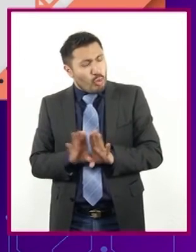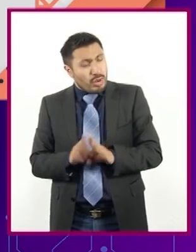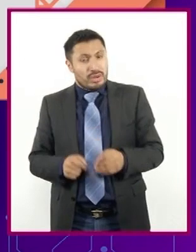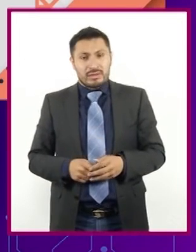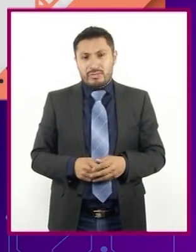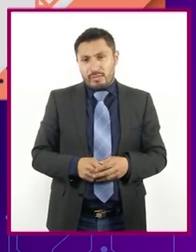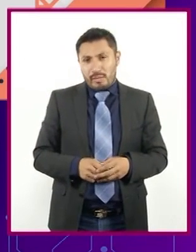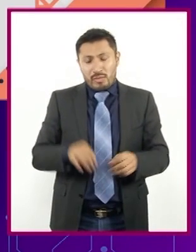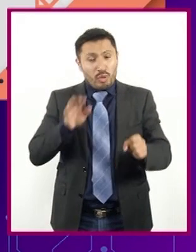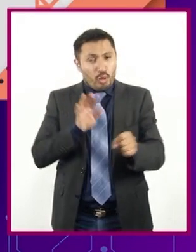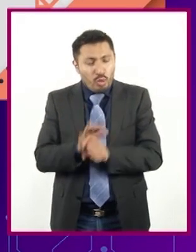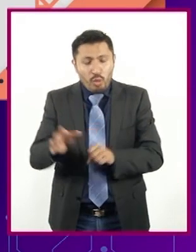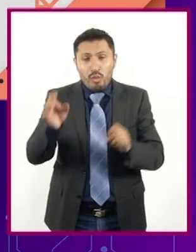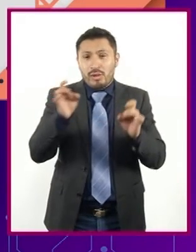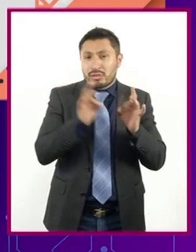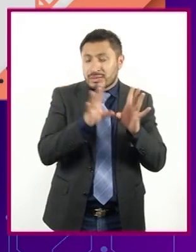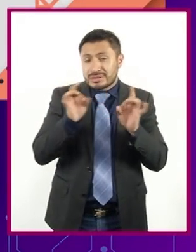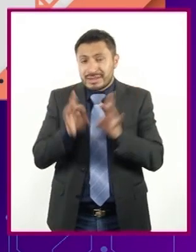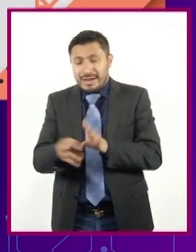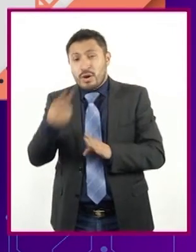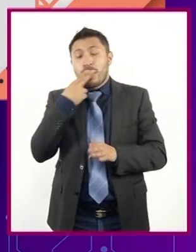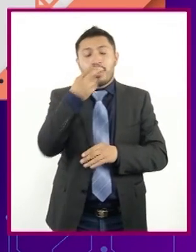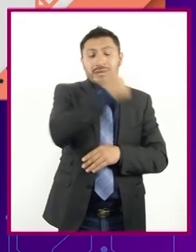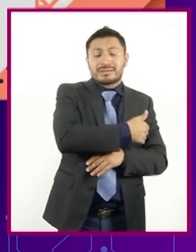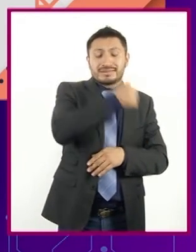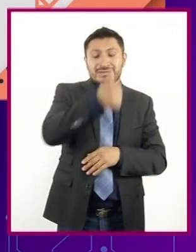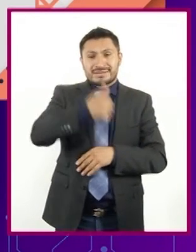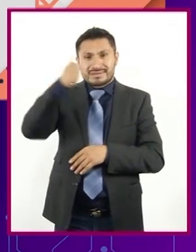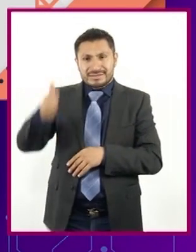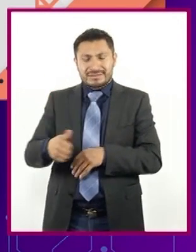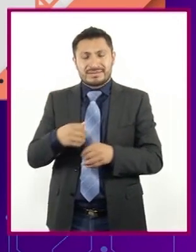¿En qué caso se utiliza cada uno?